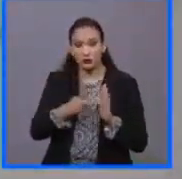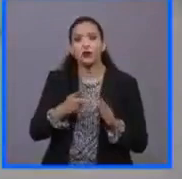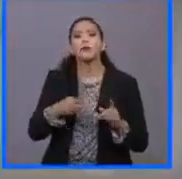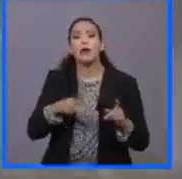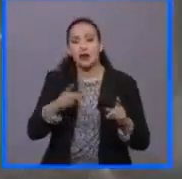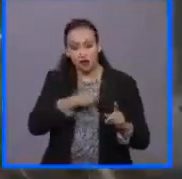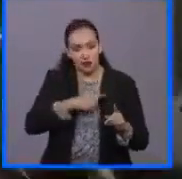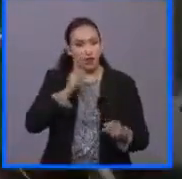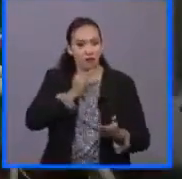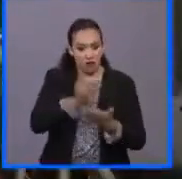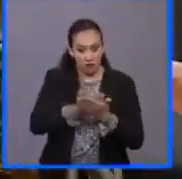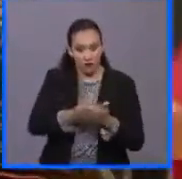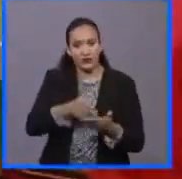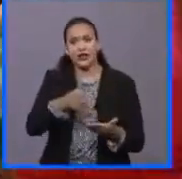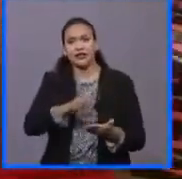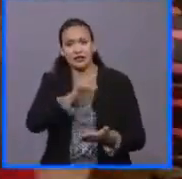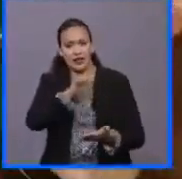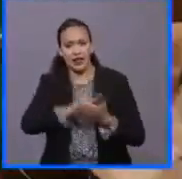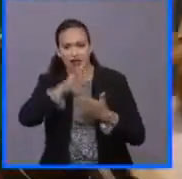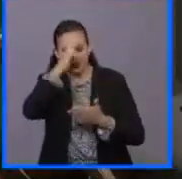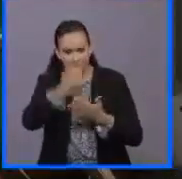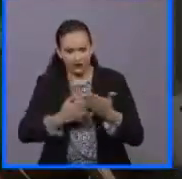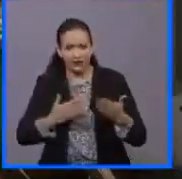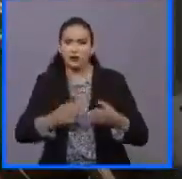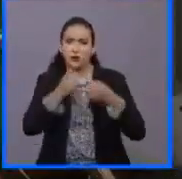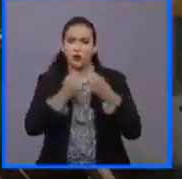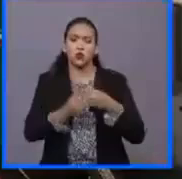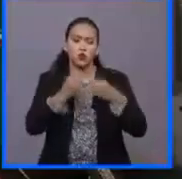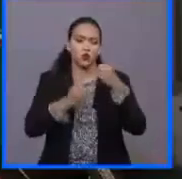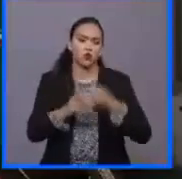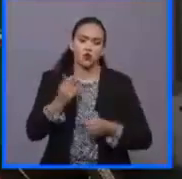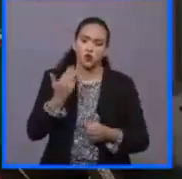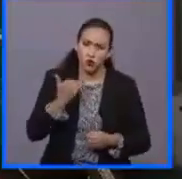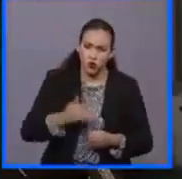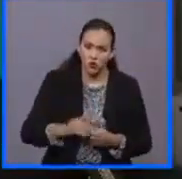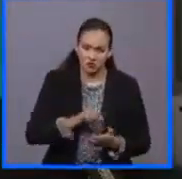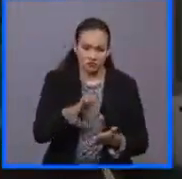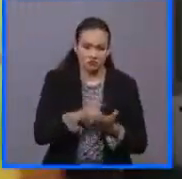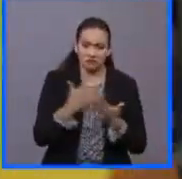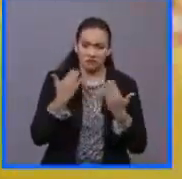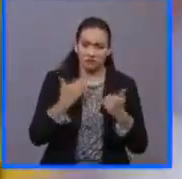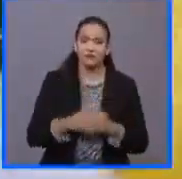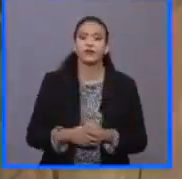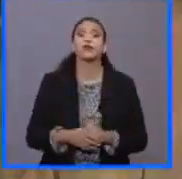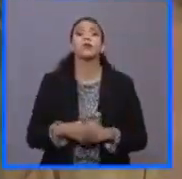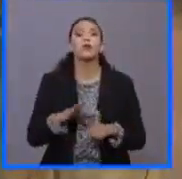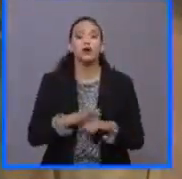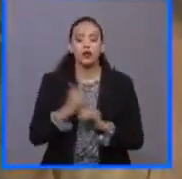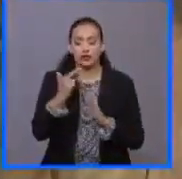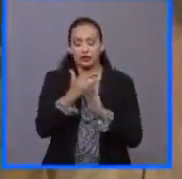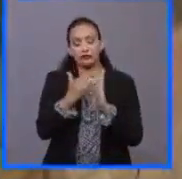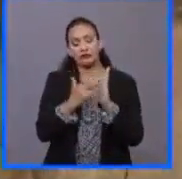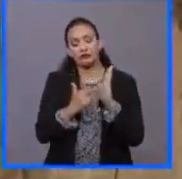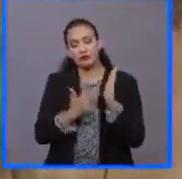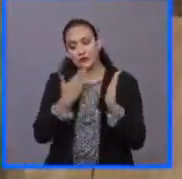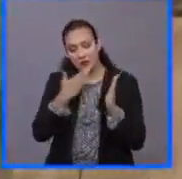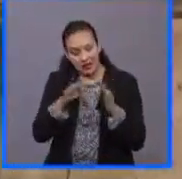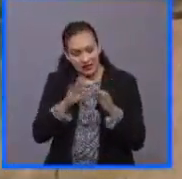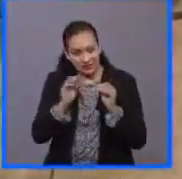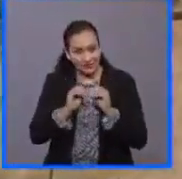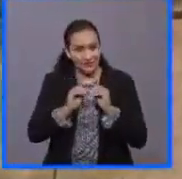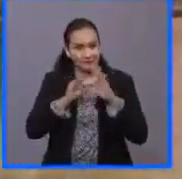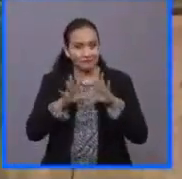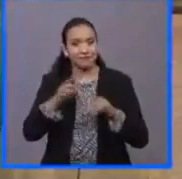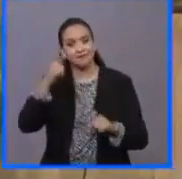ello. Dicha norma no viola el derecho a la seguridad jurídica porque constituye un lineamiento suficientemente claro